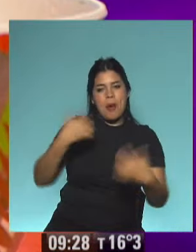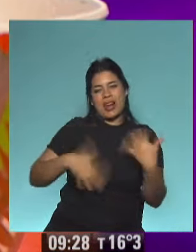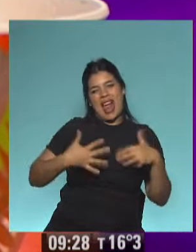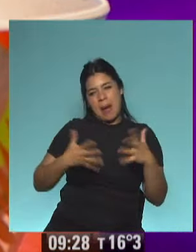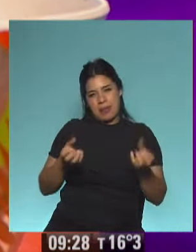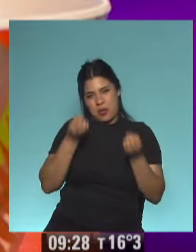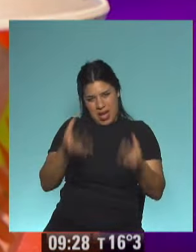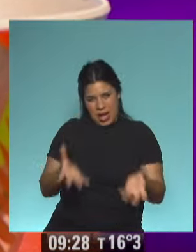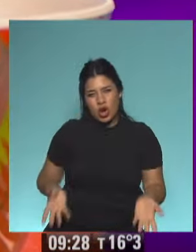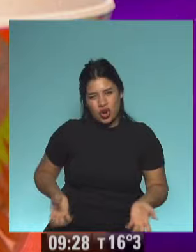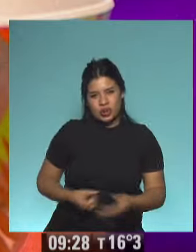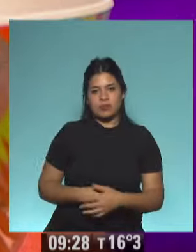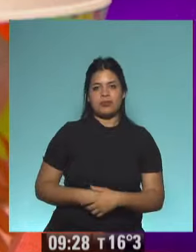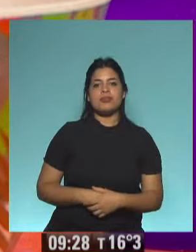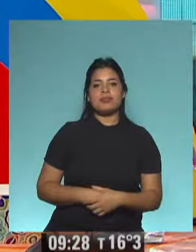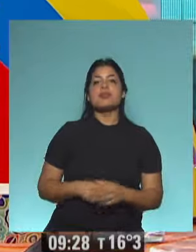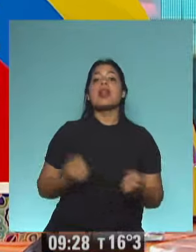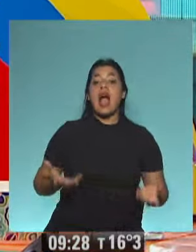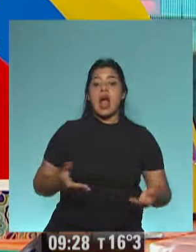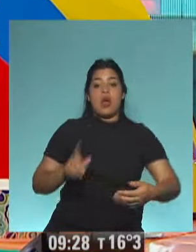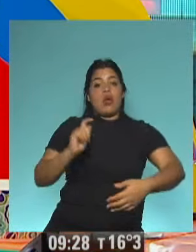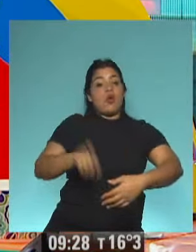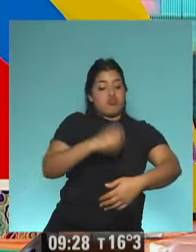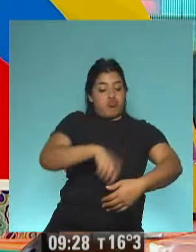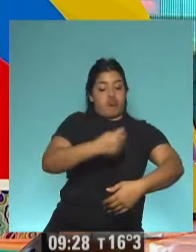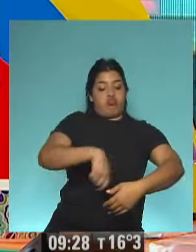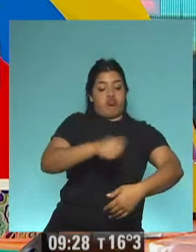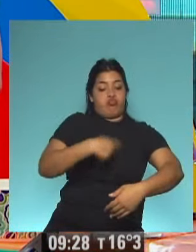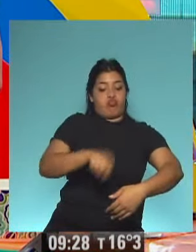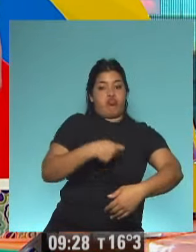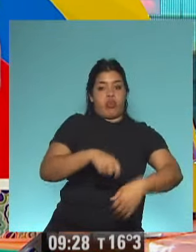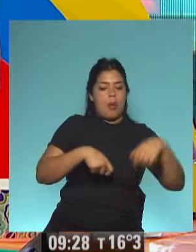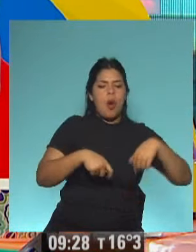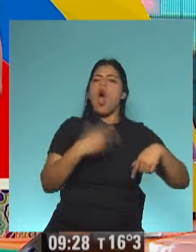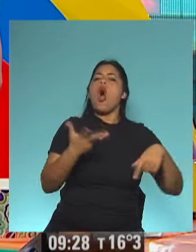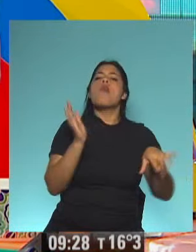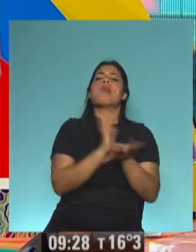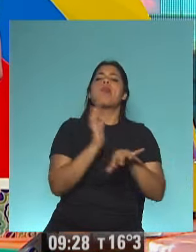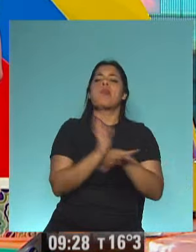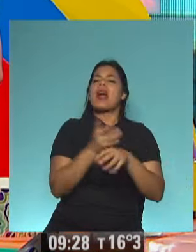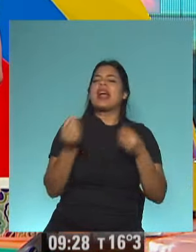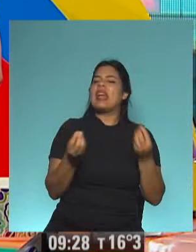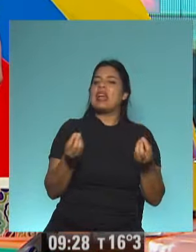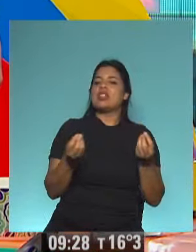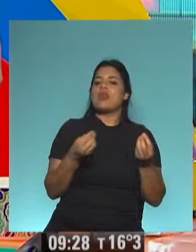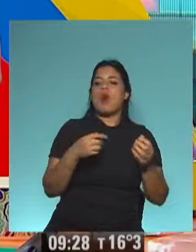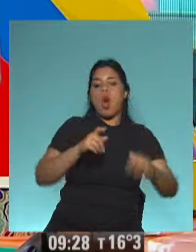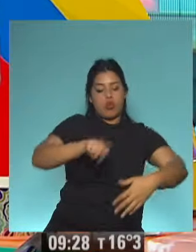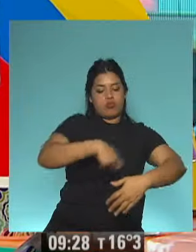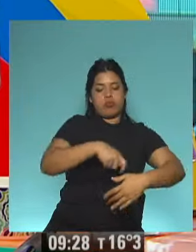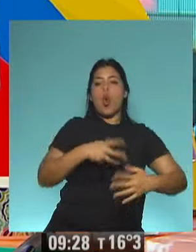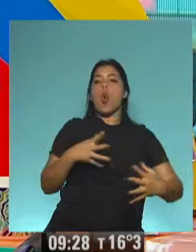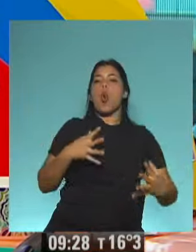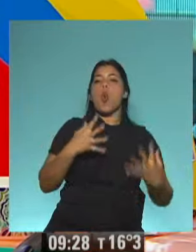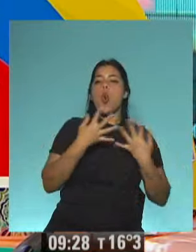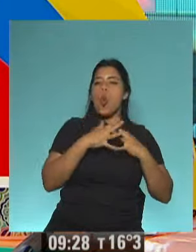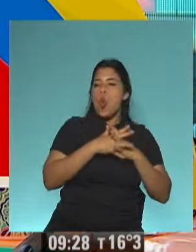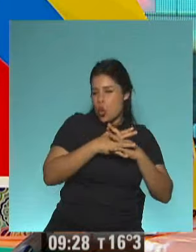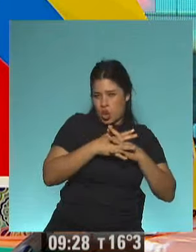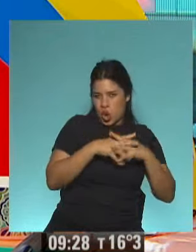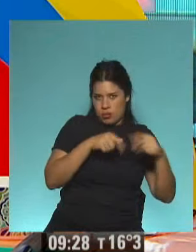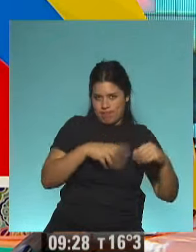con un tenedor. Claro. En la acción de batir, uno lo que hace es unir un poco el ingrediente, digamos,